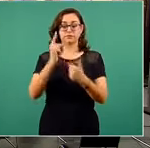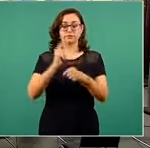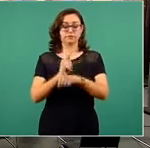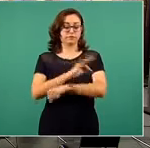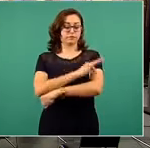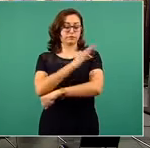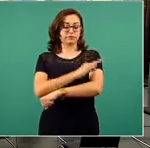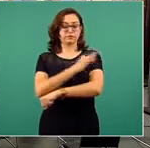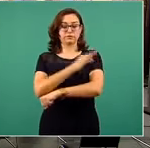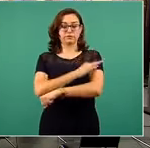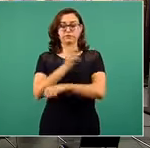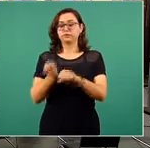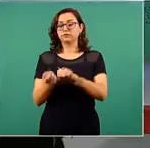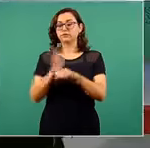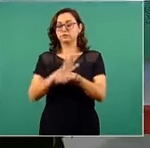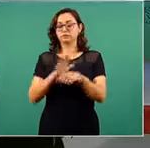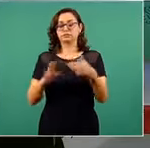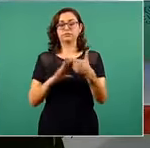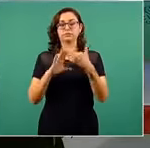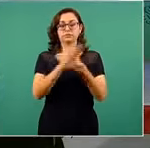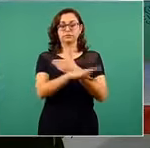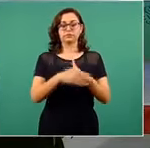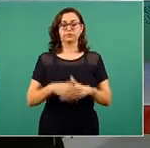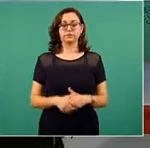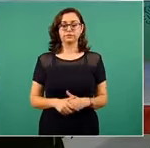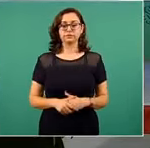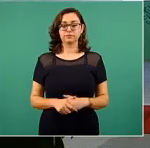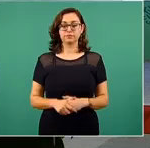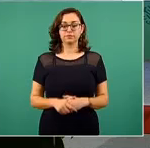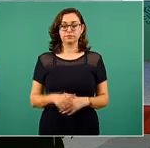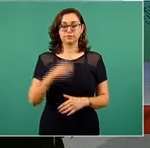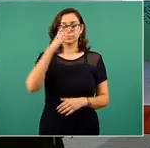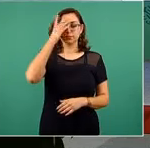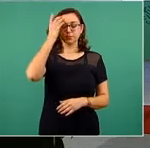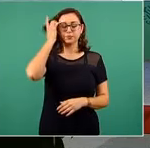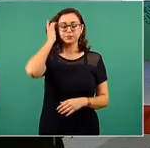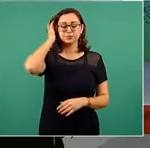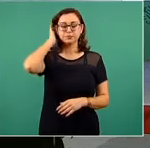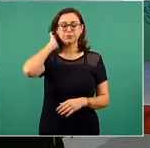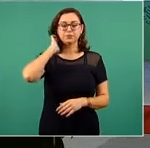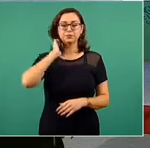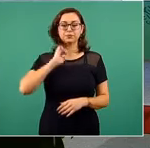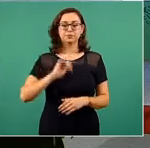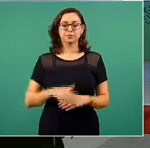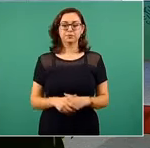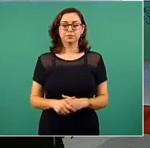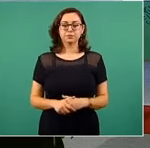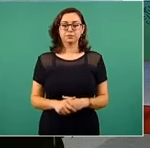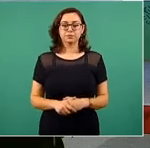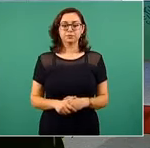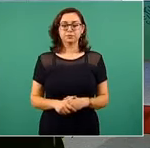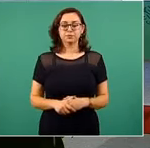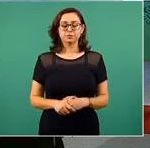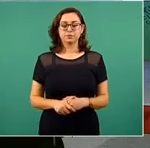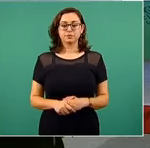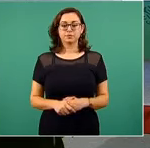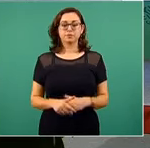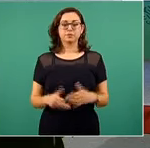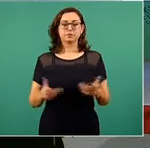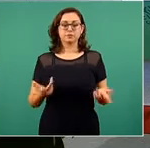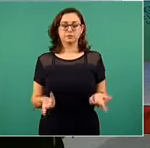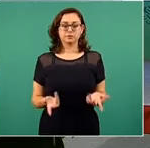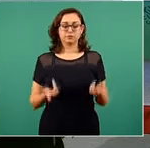SARS-CoV-2 para prevenir la COVID-19. Seguimos en la etapa de vacunación de personas de